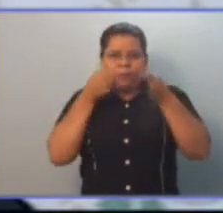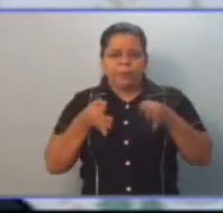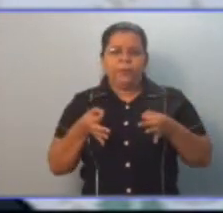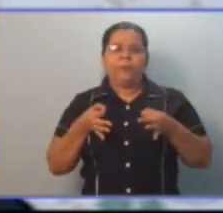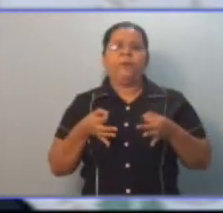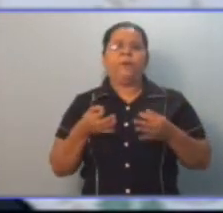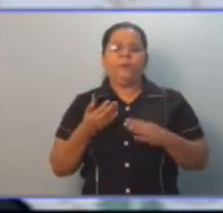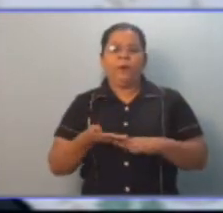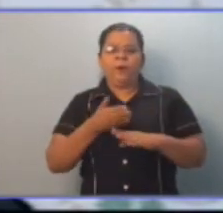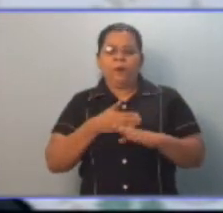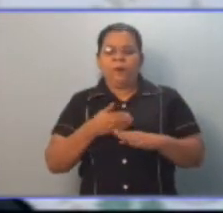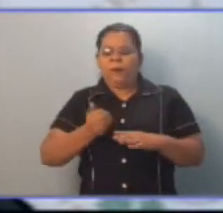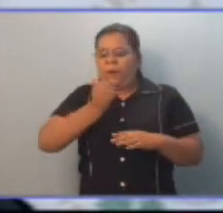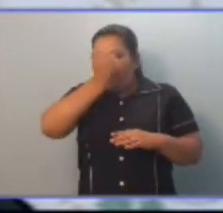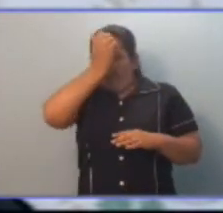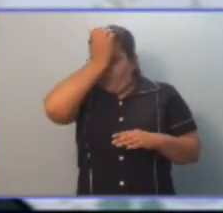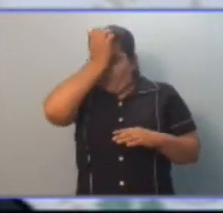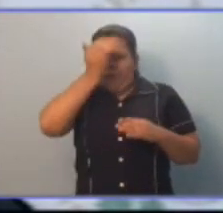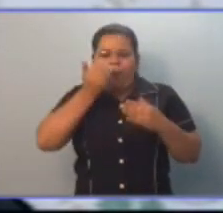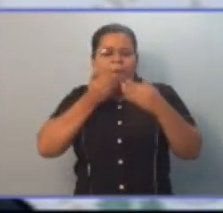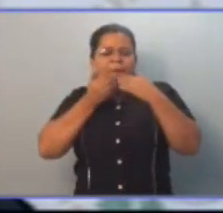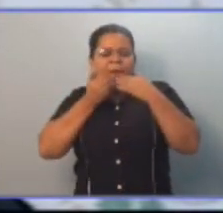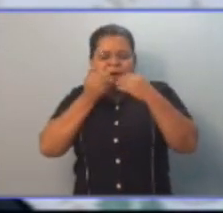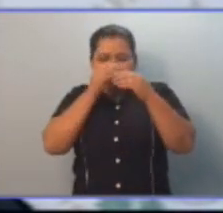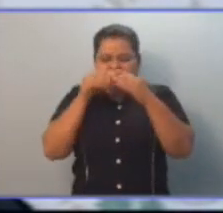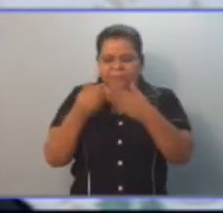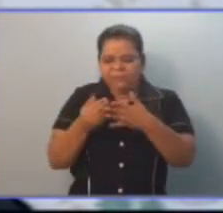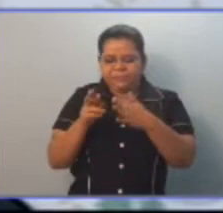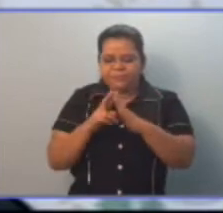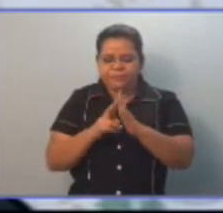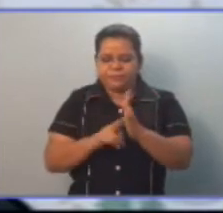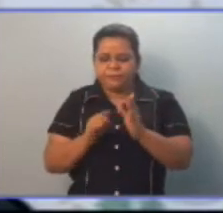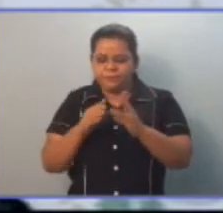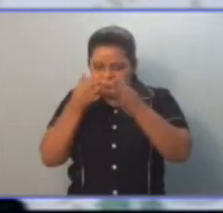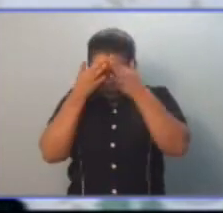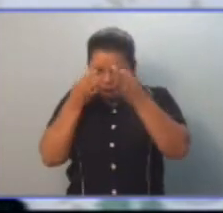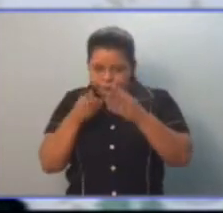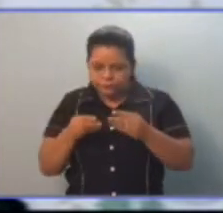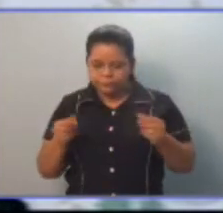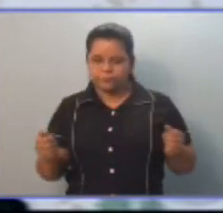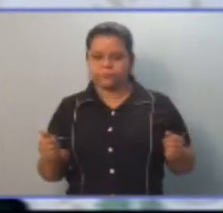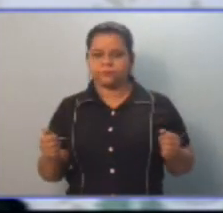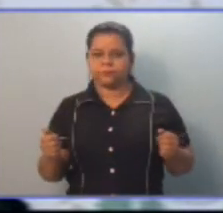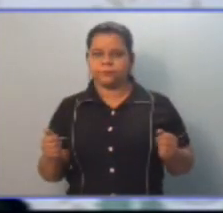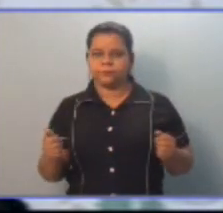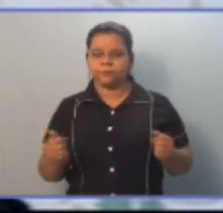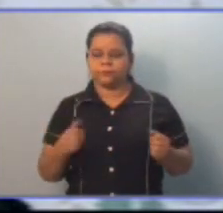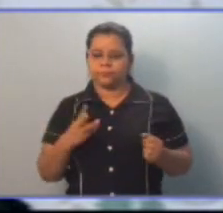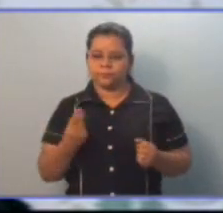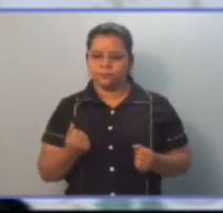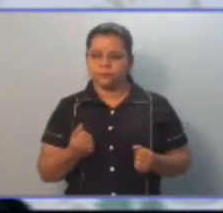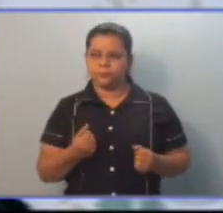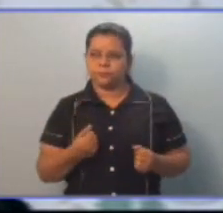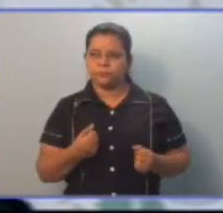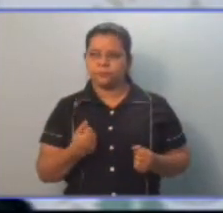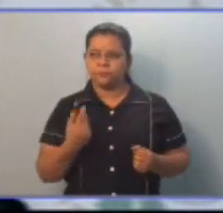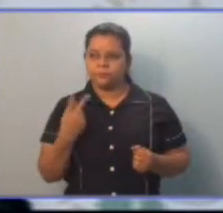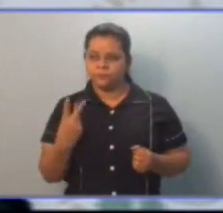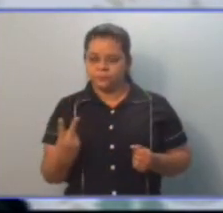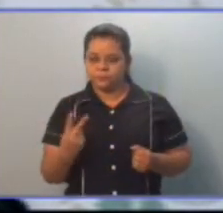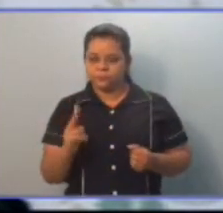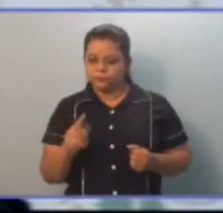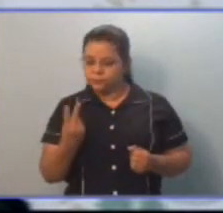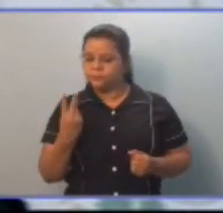que haya habido una errónea interpretación de la norma al momento de dictar la resolución. 2, que el